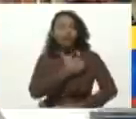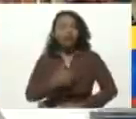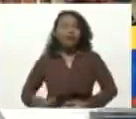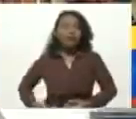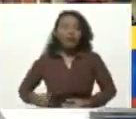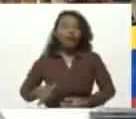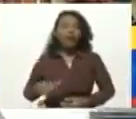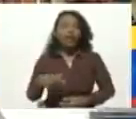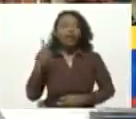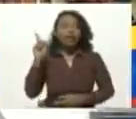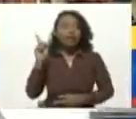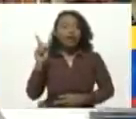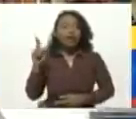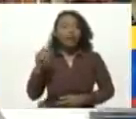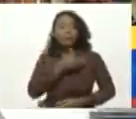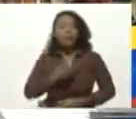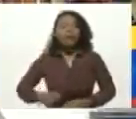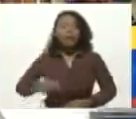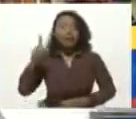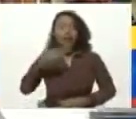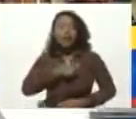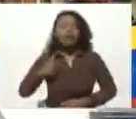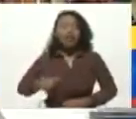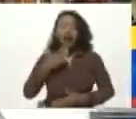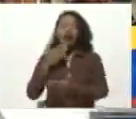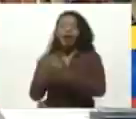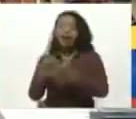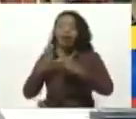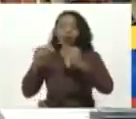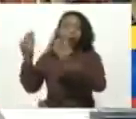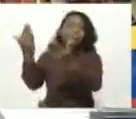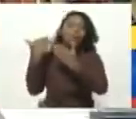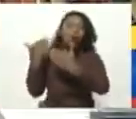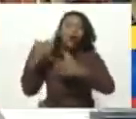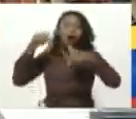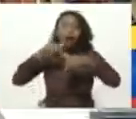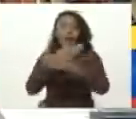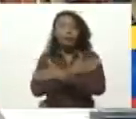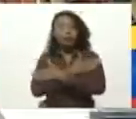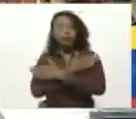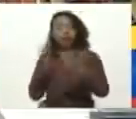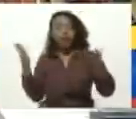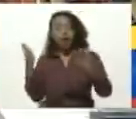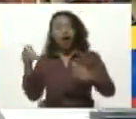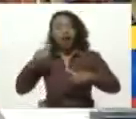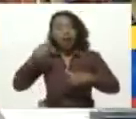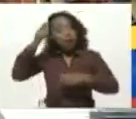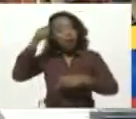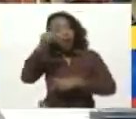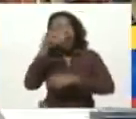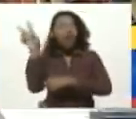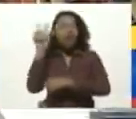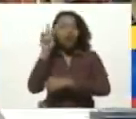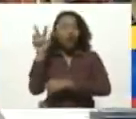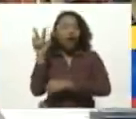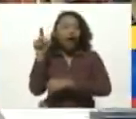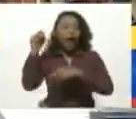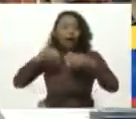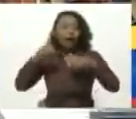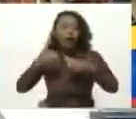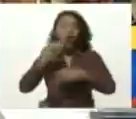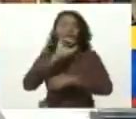Xi Jinping. Le agradezco todo el apoyo, toda la solidaridad con el pueblo de Venezuela en